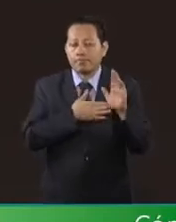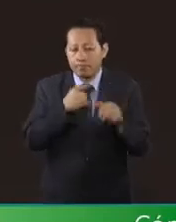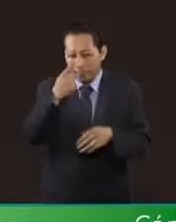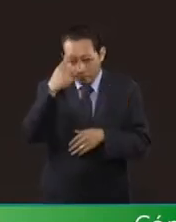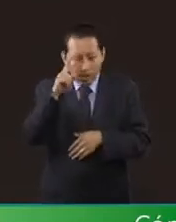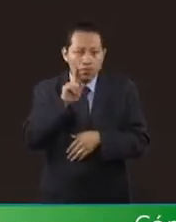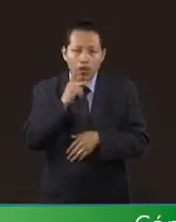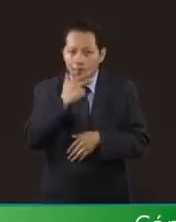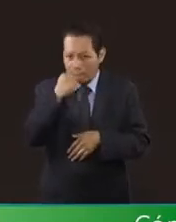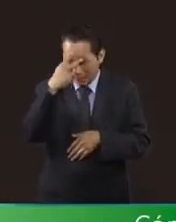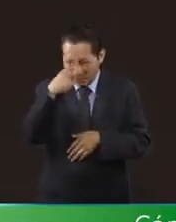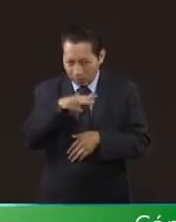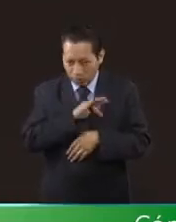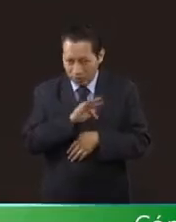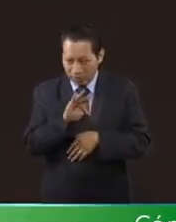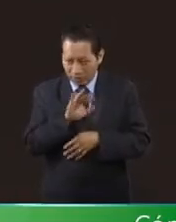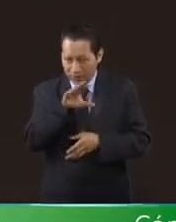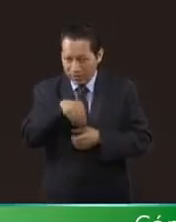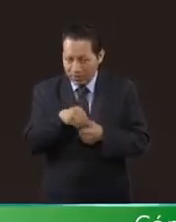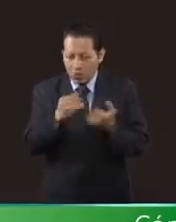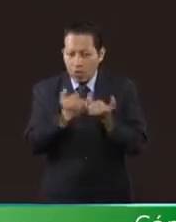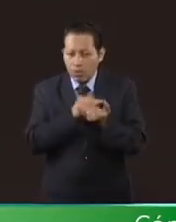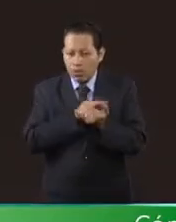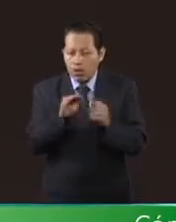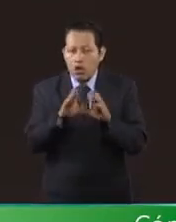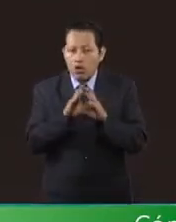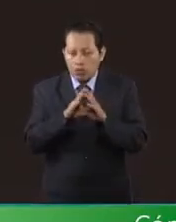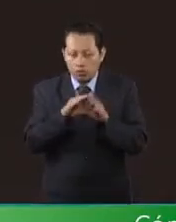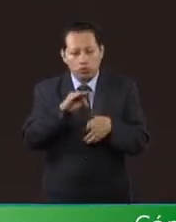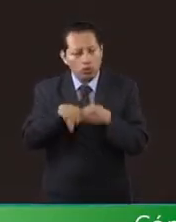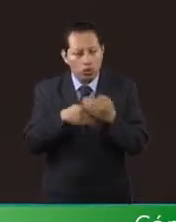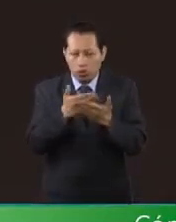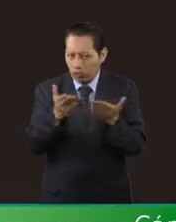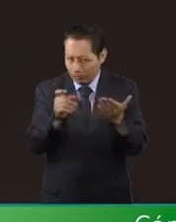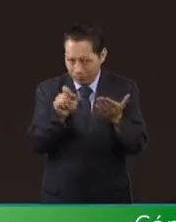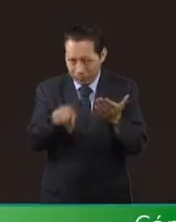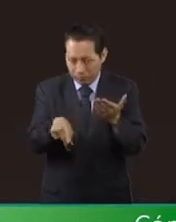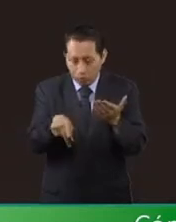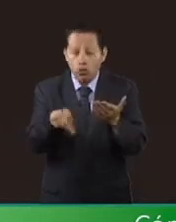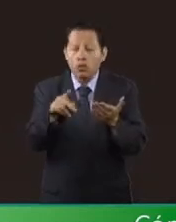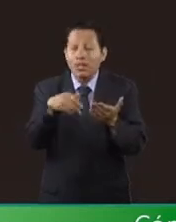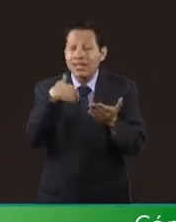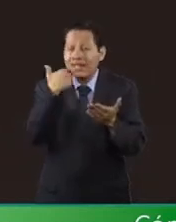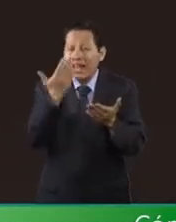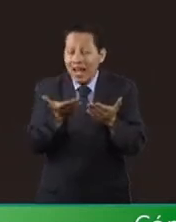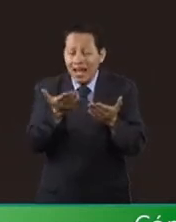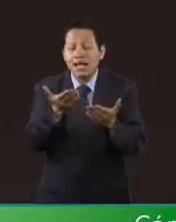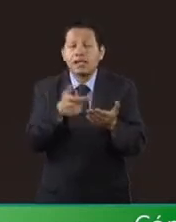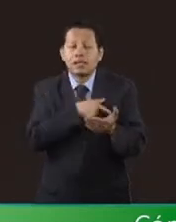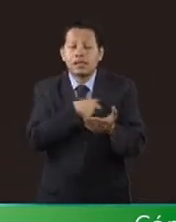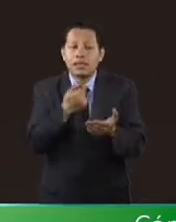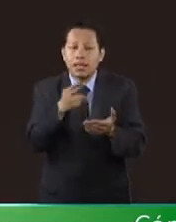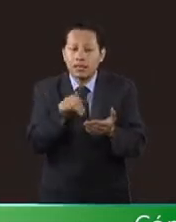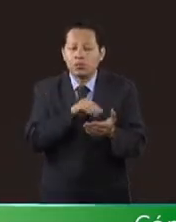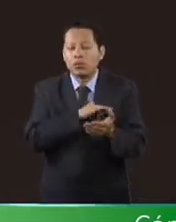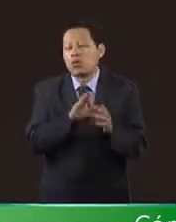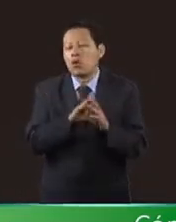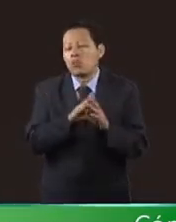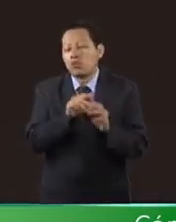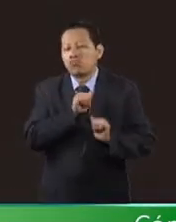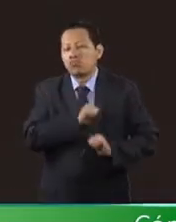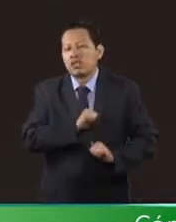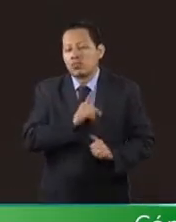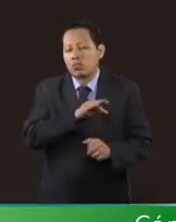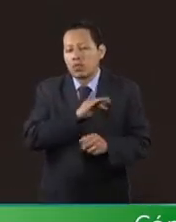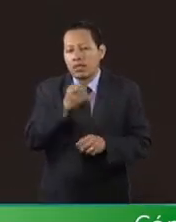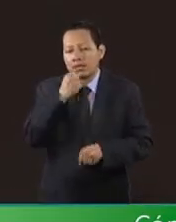las y los mexicanos, incluyéndolos a todos ustedes, hoy quiere que la Guardia Nacional quede bajo el mando